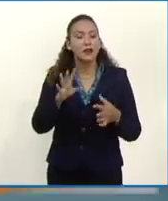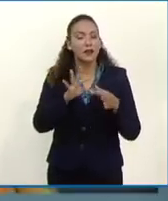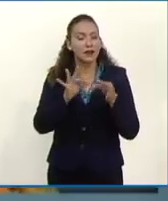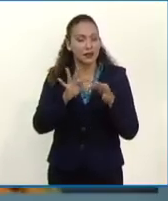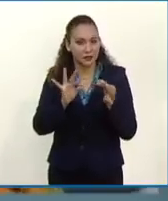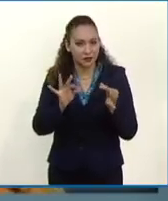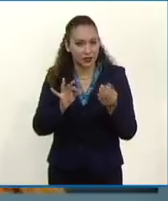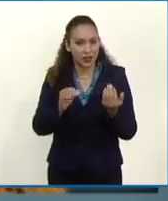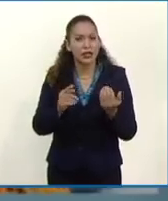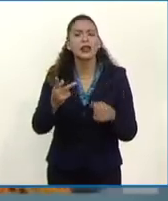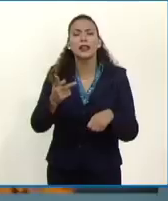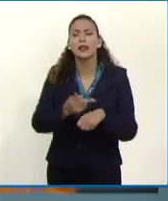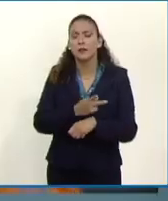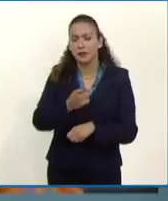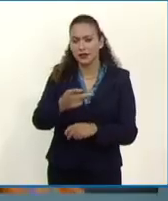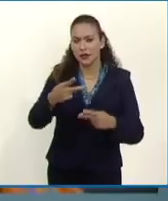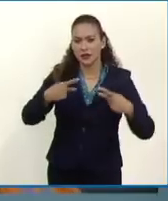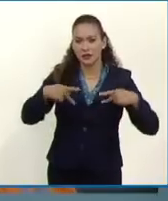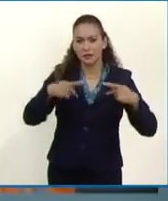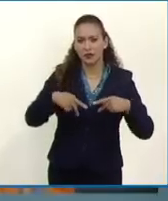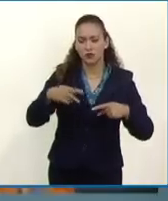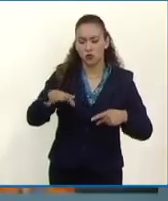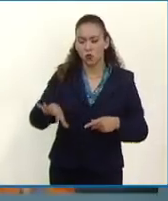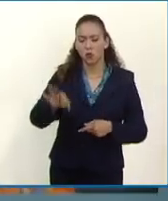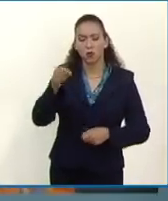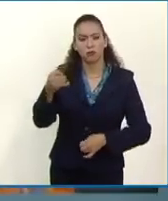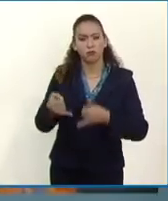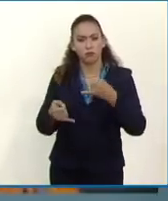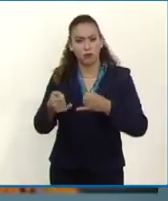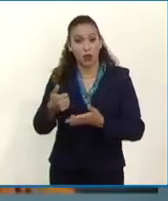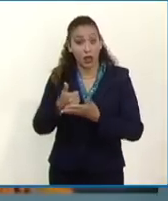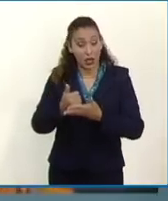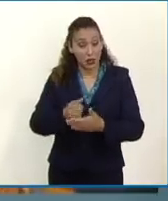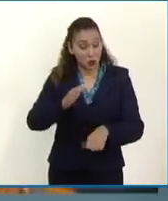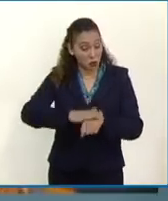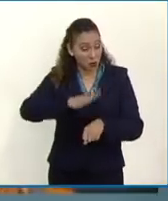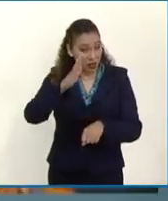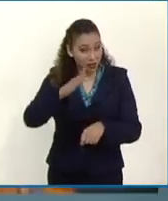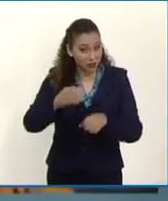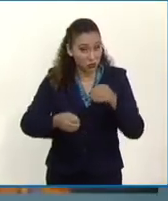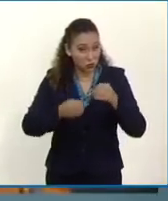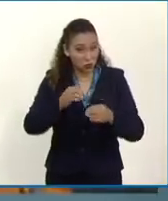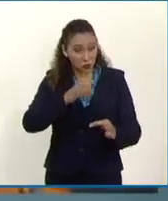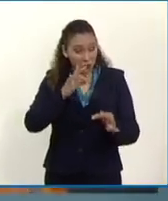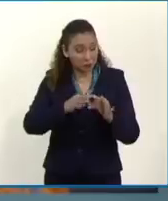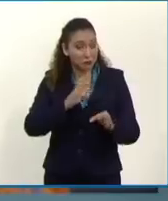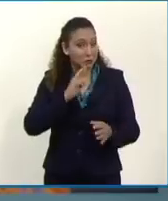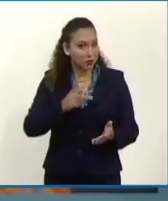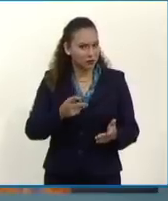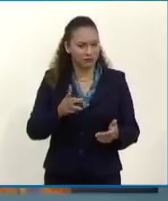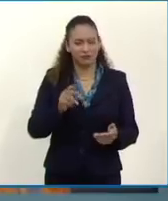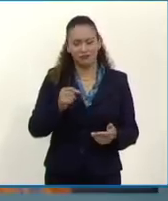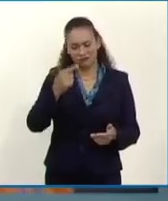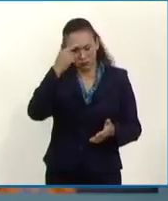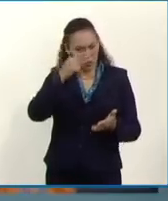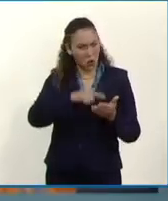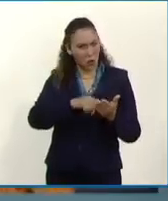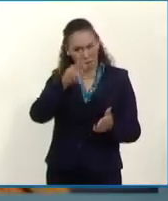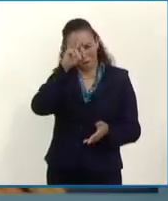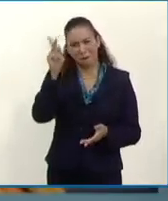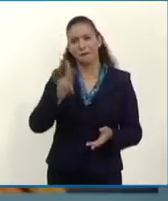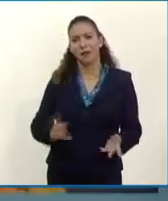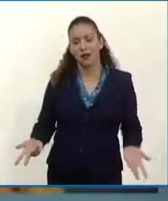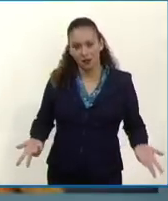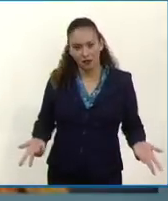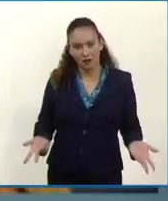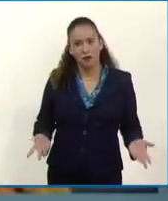que lleguemos a una mejor sistema de justicia. Al contrario, creo que hay riesgos gravísimos en cómo está planteada